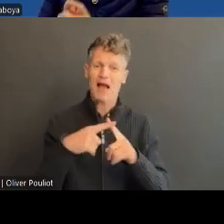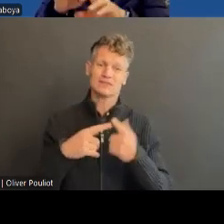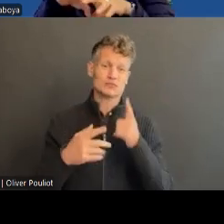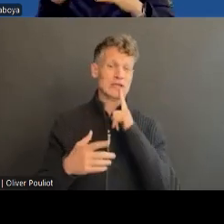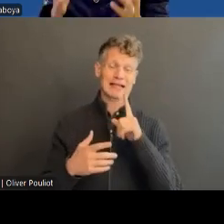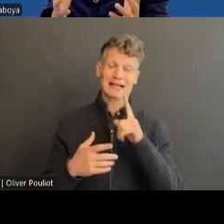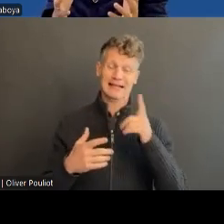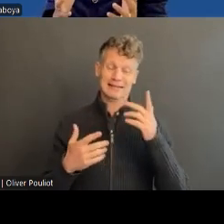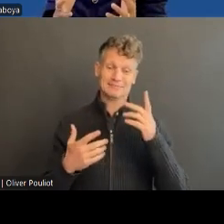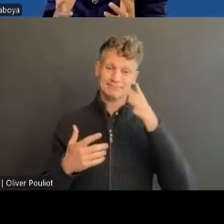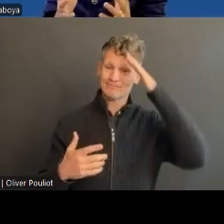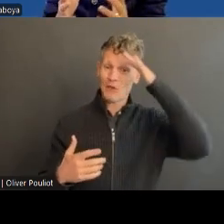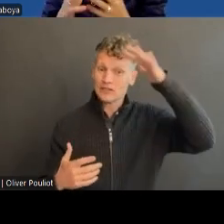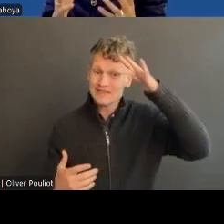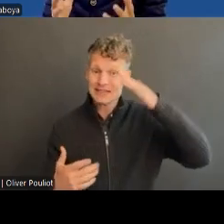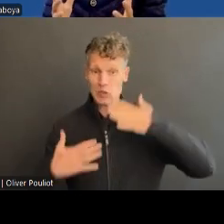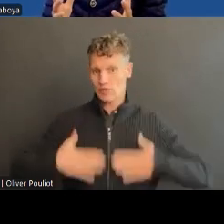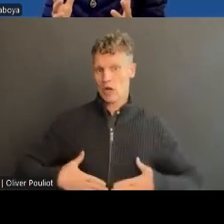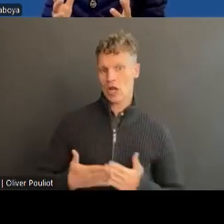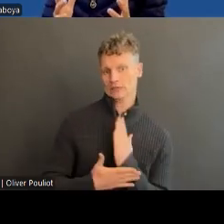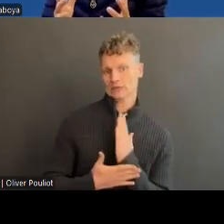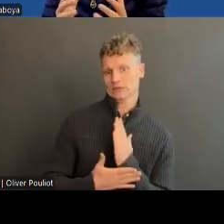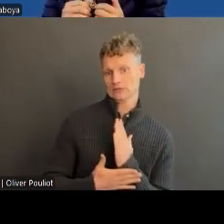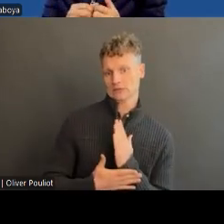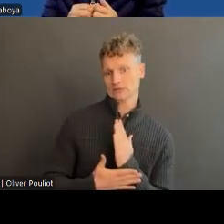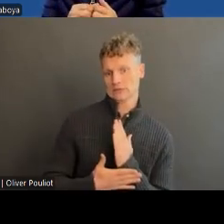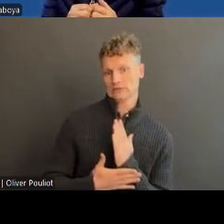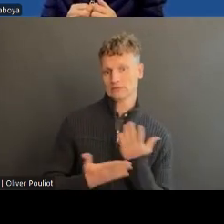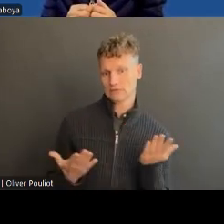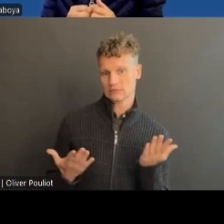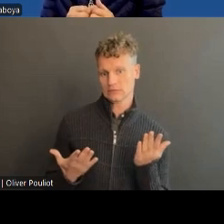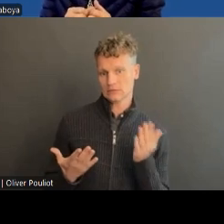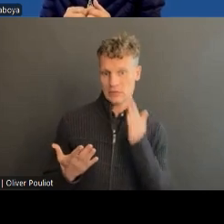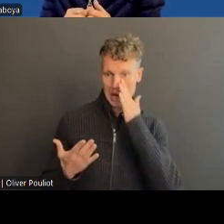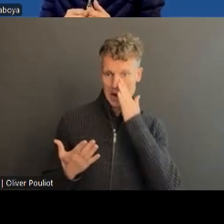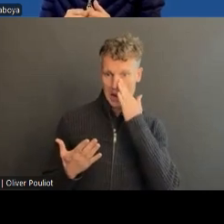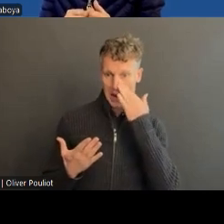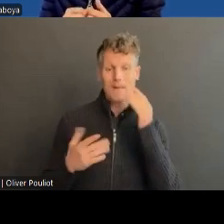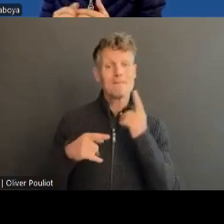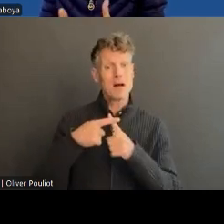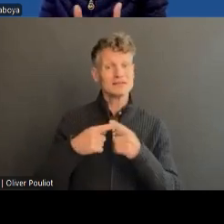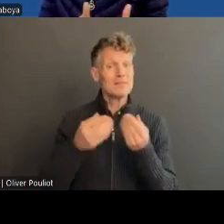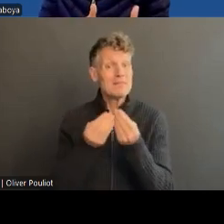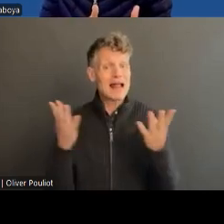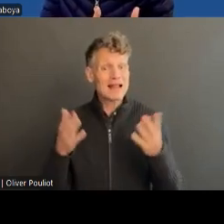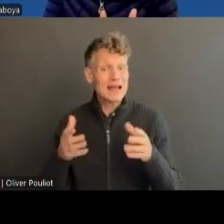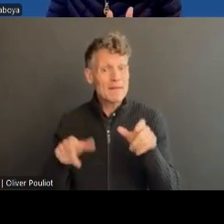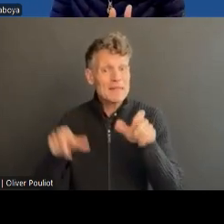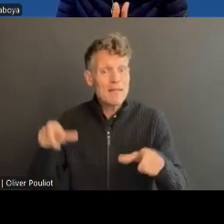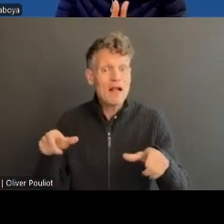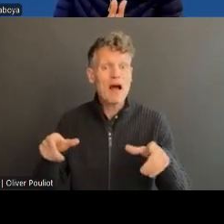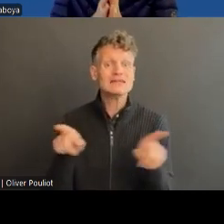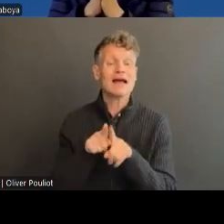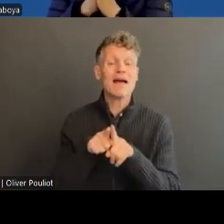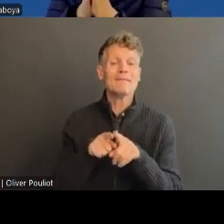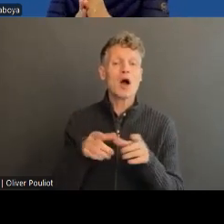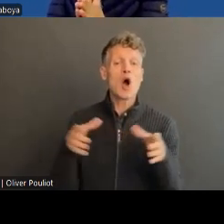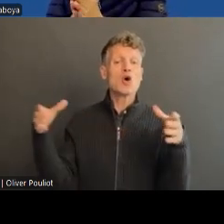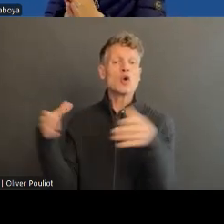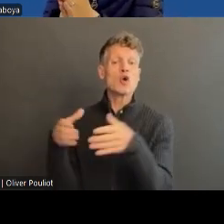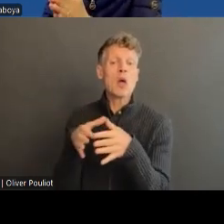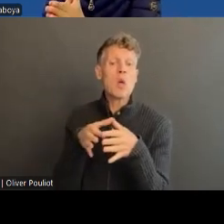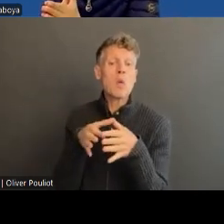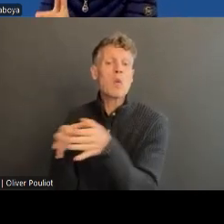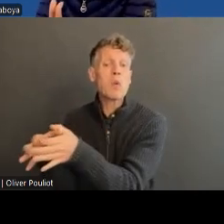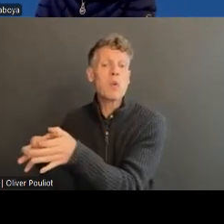viven en condiciones vulnerables y la equidad de género. Así que este es el marco de referencia que vamos